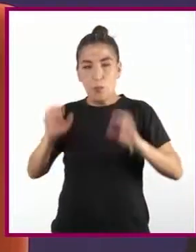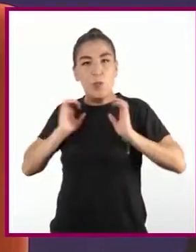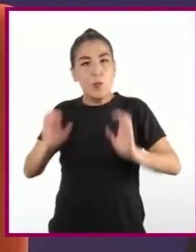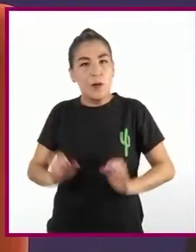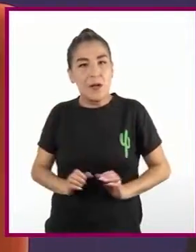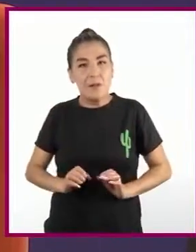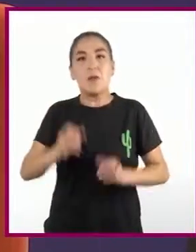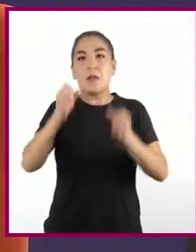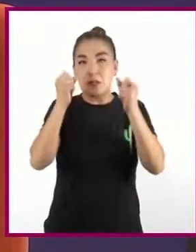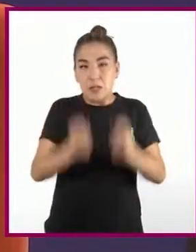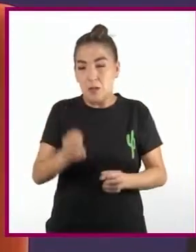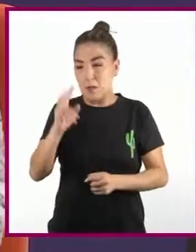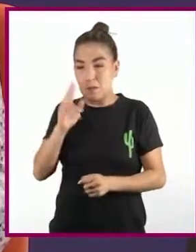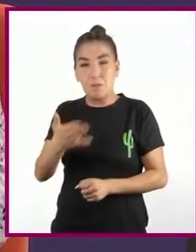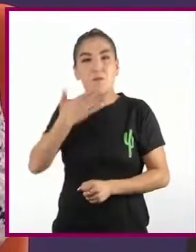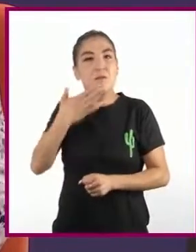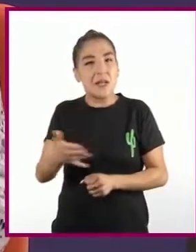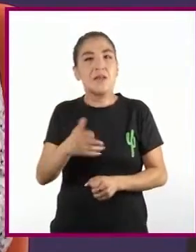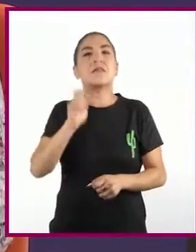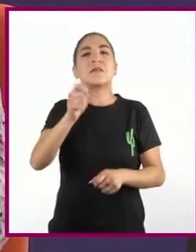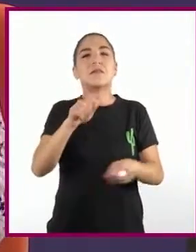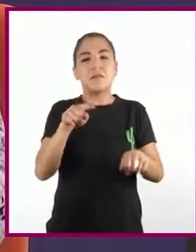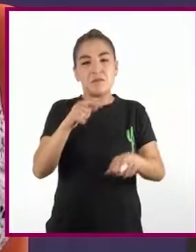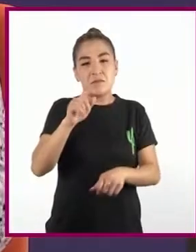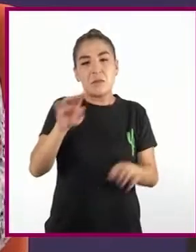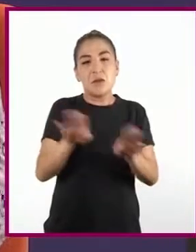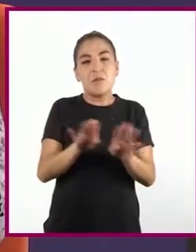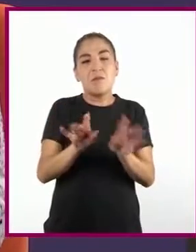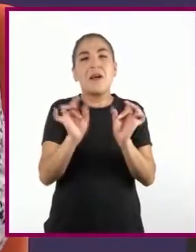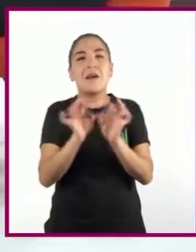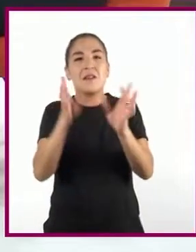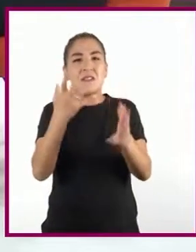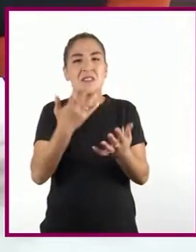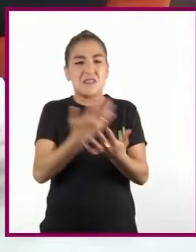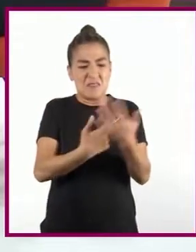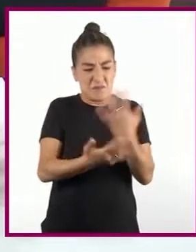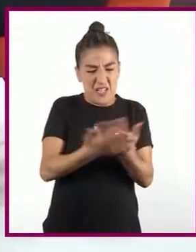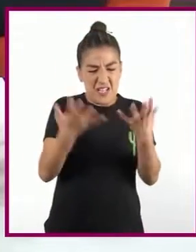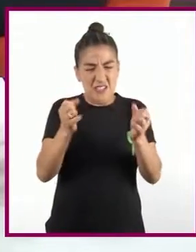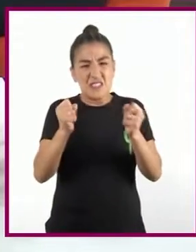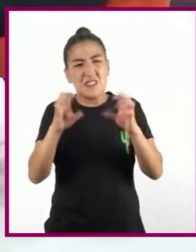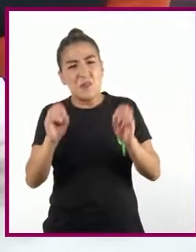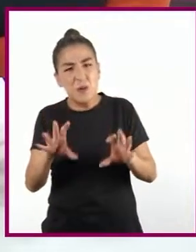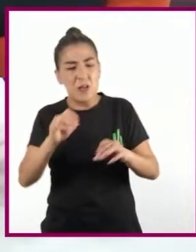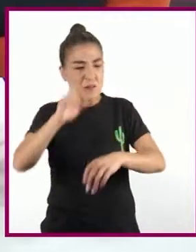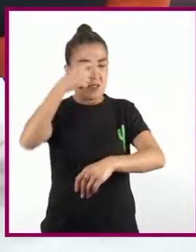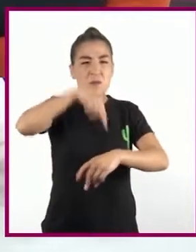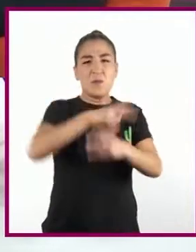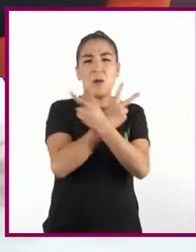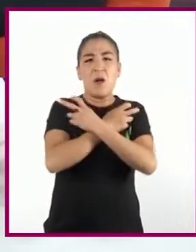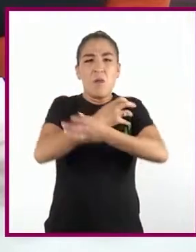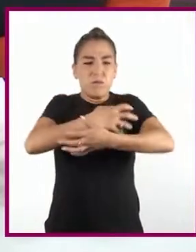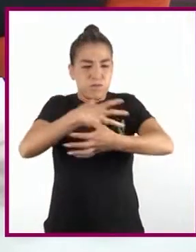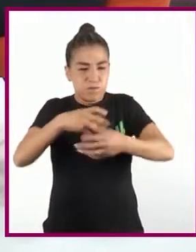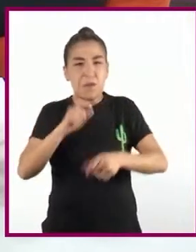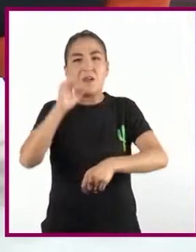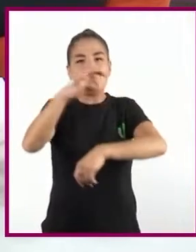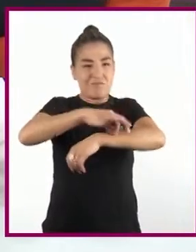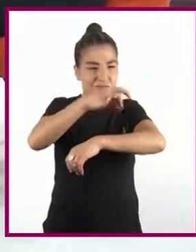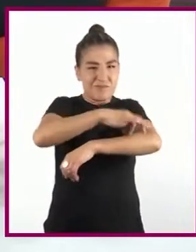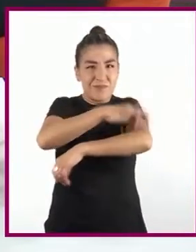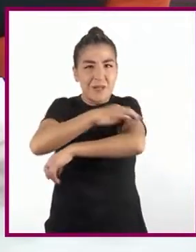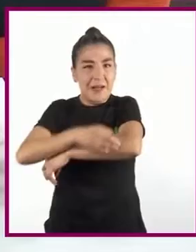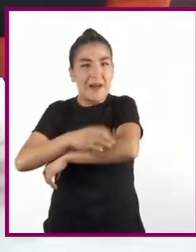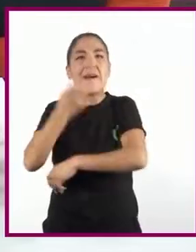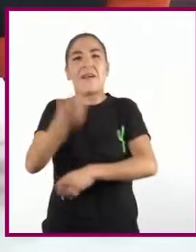el saber que no es común exactamente que, no sé, que de repente las manos nos duelan, se nos hinchen las articulaciones, que tengamos ronchas y demás.